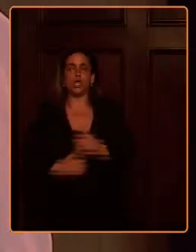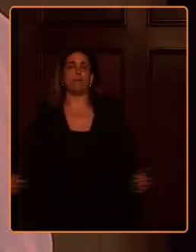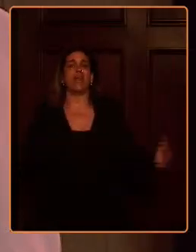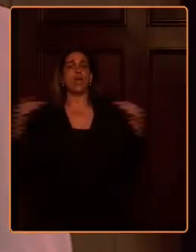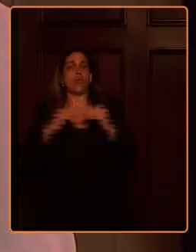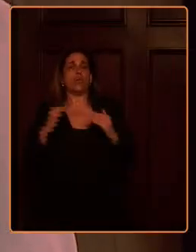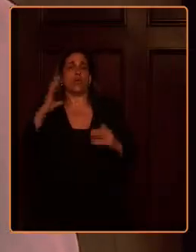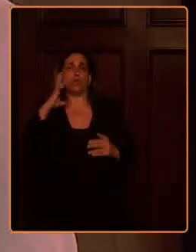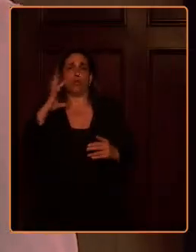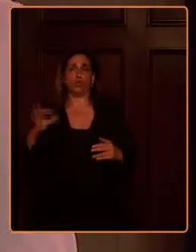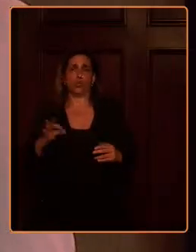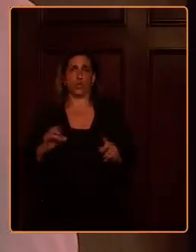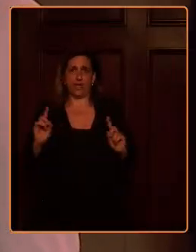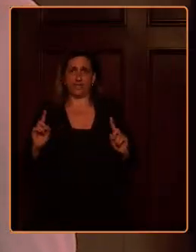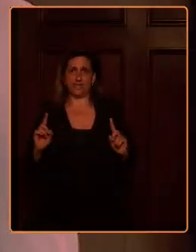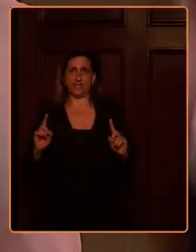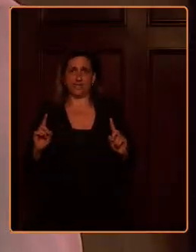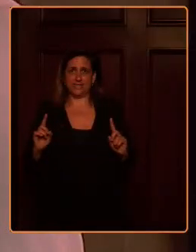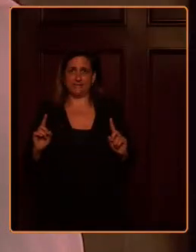oportunidades.